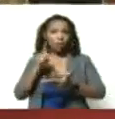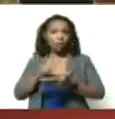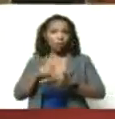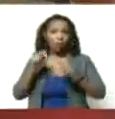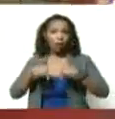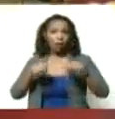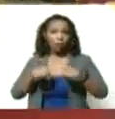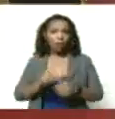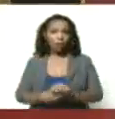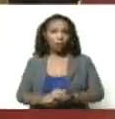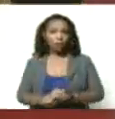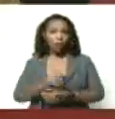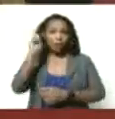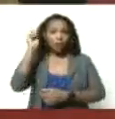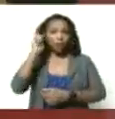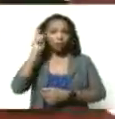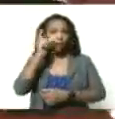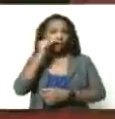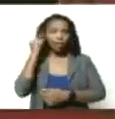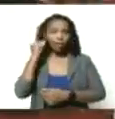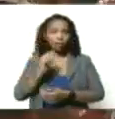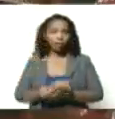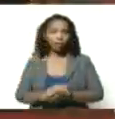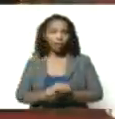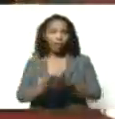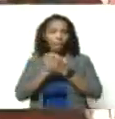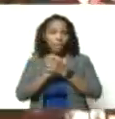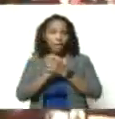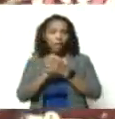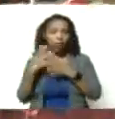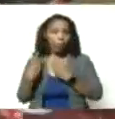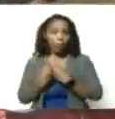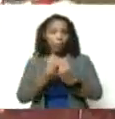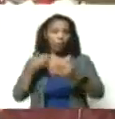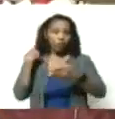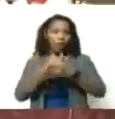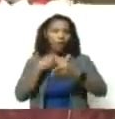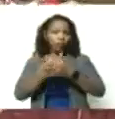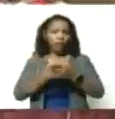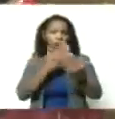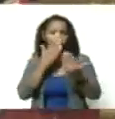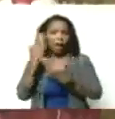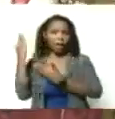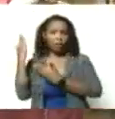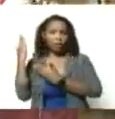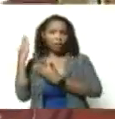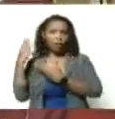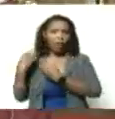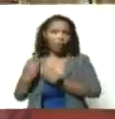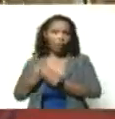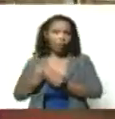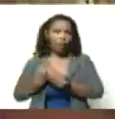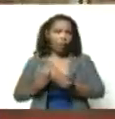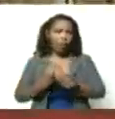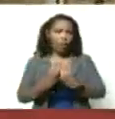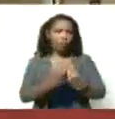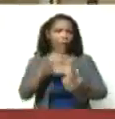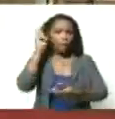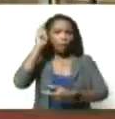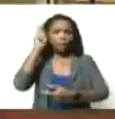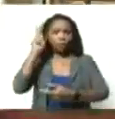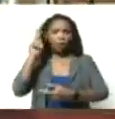acá, diputados, amigos, compañeros de lucha, esos que transitaron con el